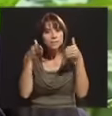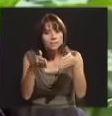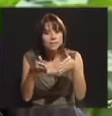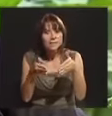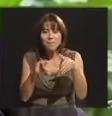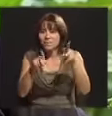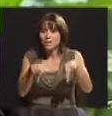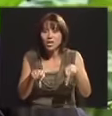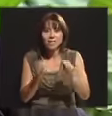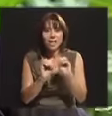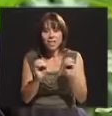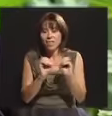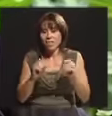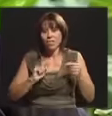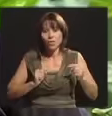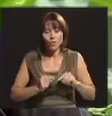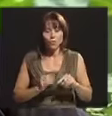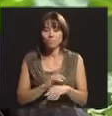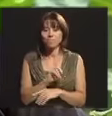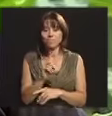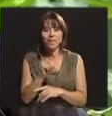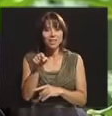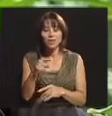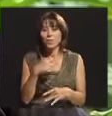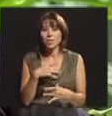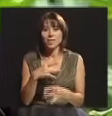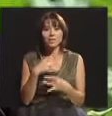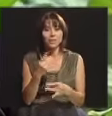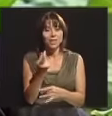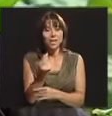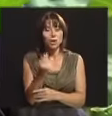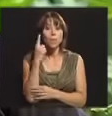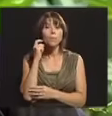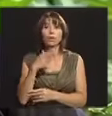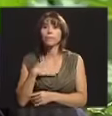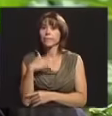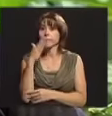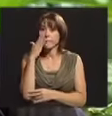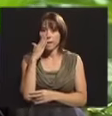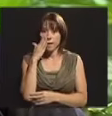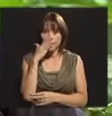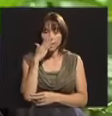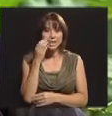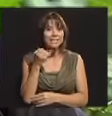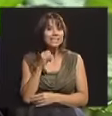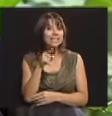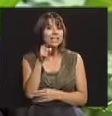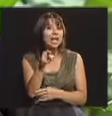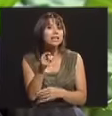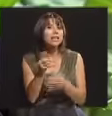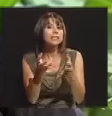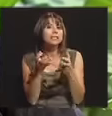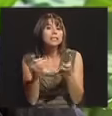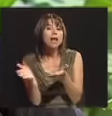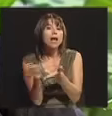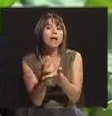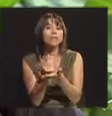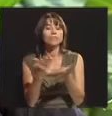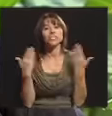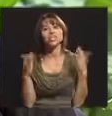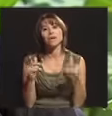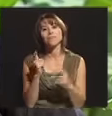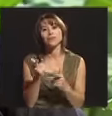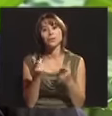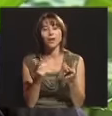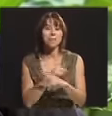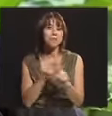personas que que estuviera que no parecieran dolor a a dinero porque mi mamá si ella se dedicara a hacer dinero con lo que hace